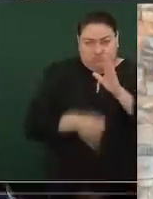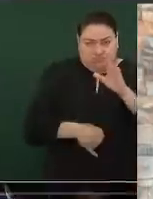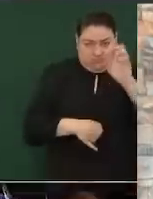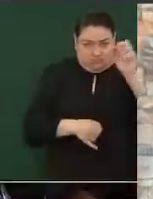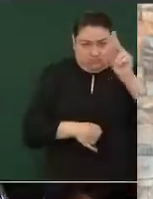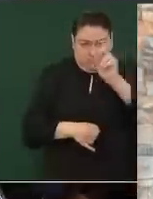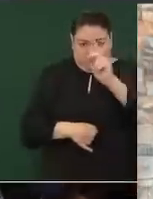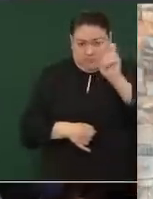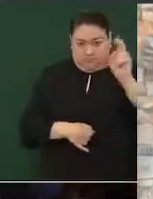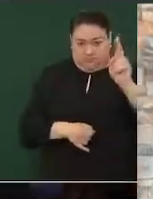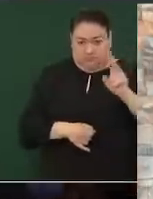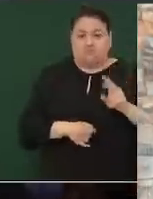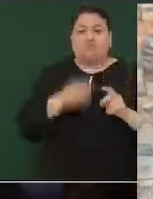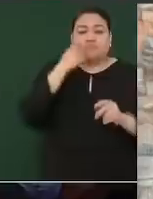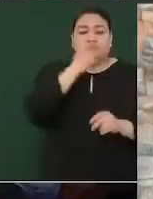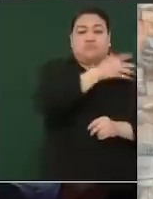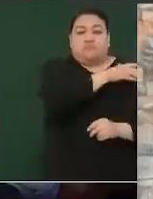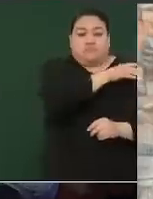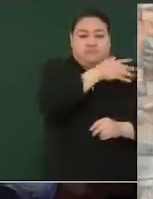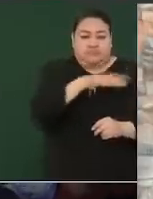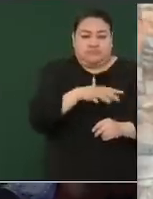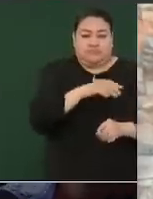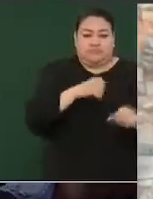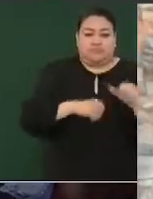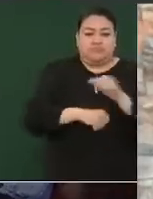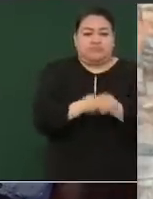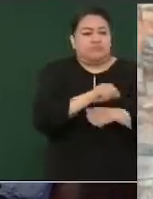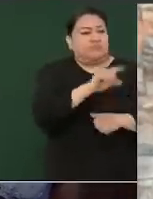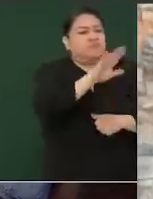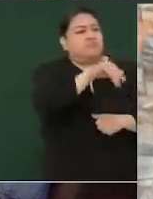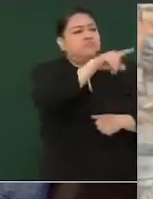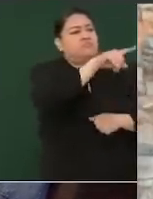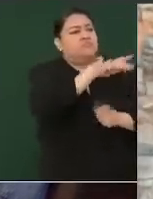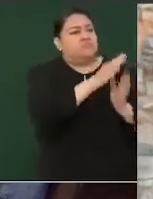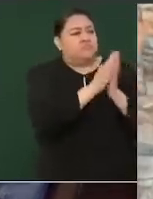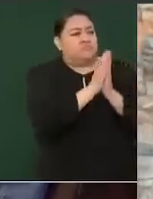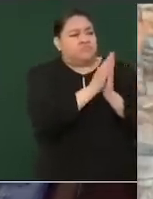entonces en lo general le voy a pedir almirante